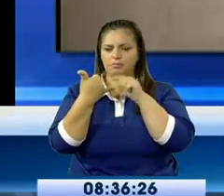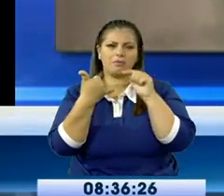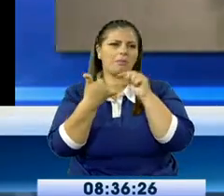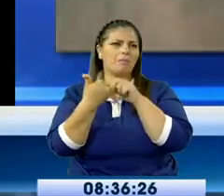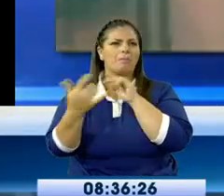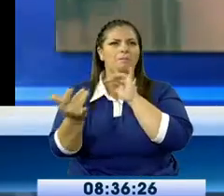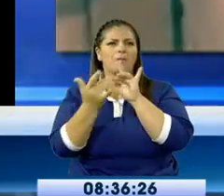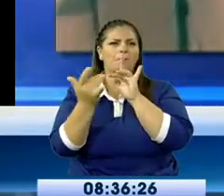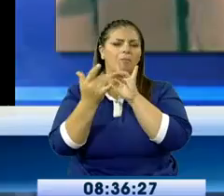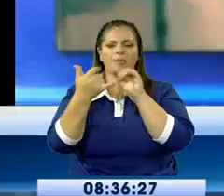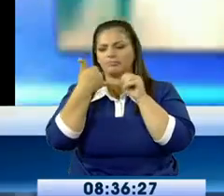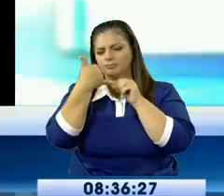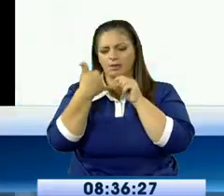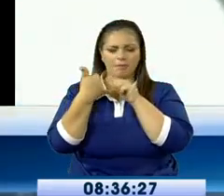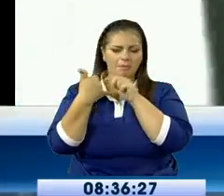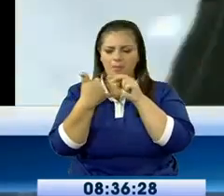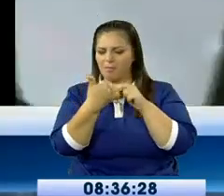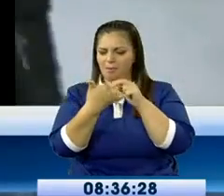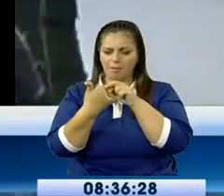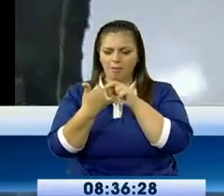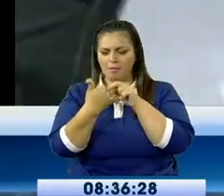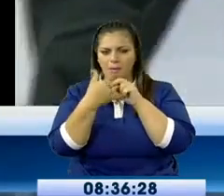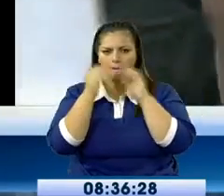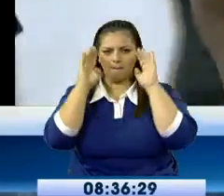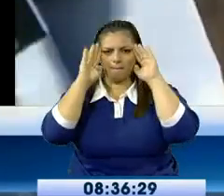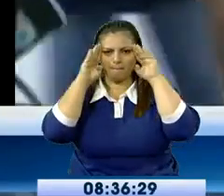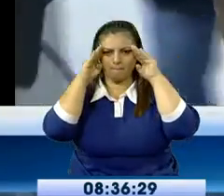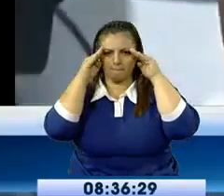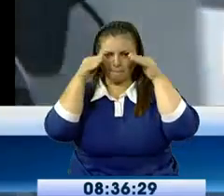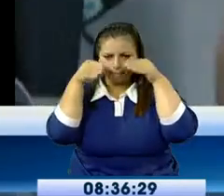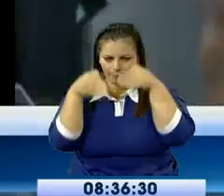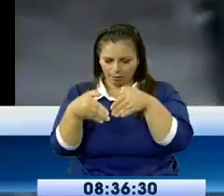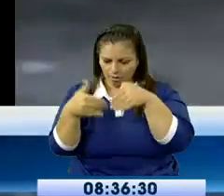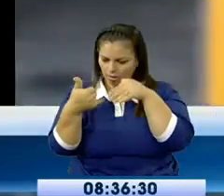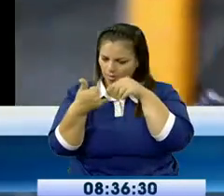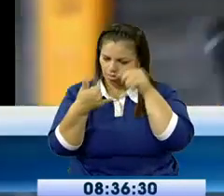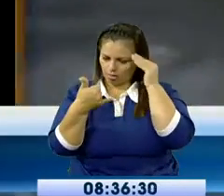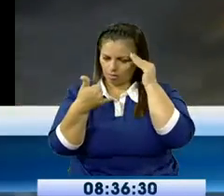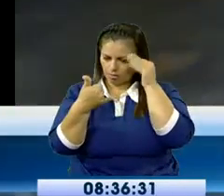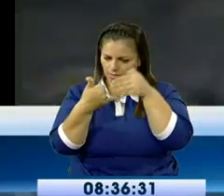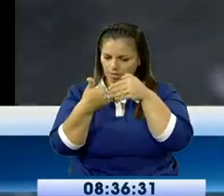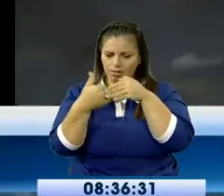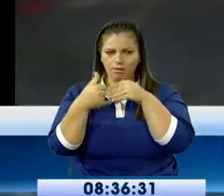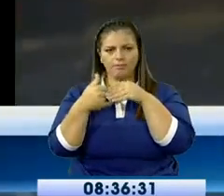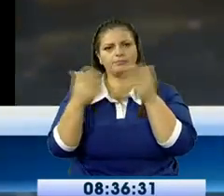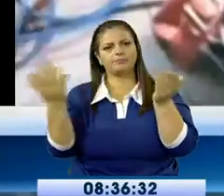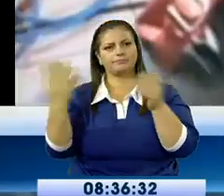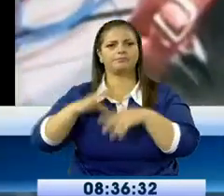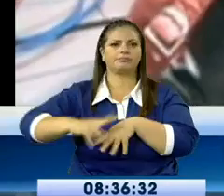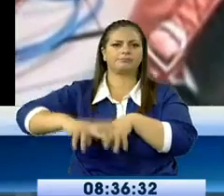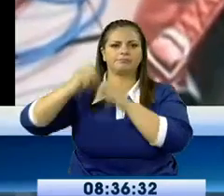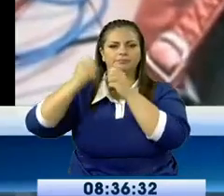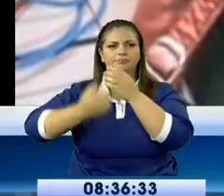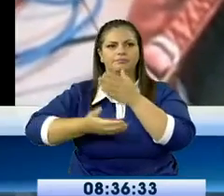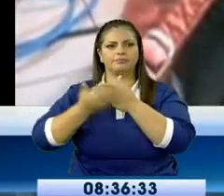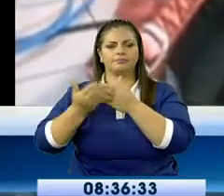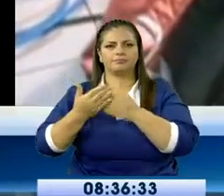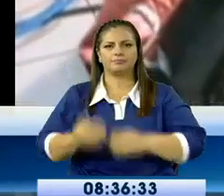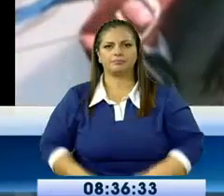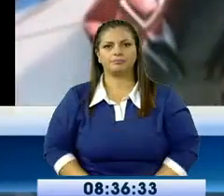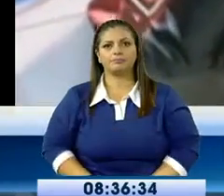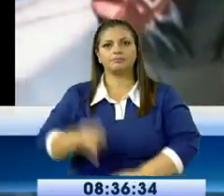una oportunidad al delincuente. Pero Pepe Lucho afirmaba que las carteras no eran sustraídas, tampoco estaban en